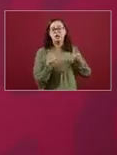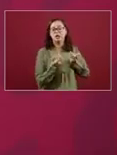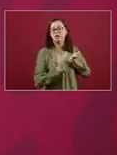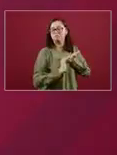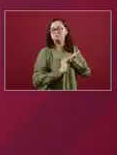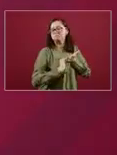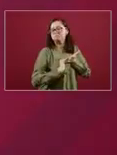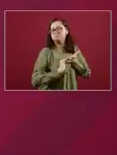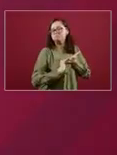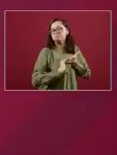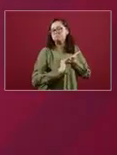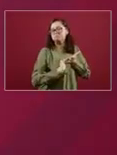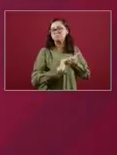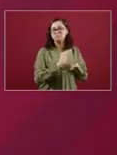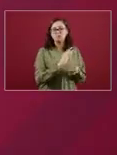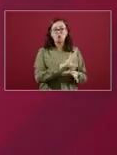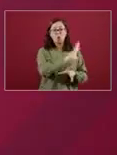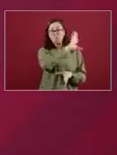todo,